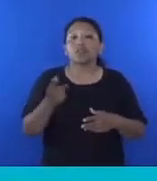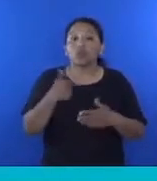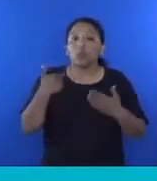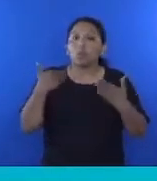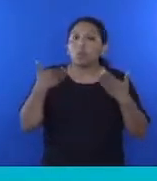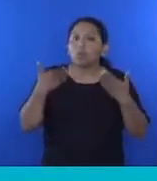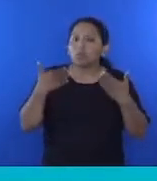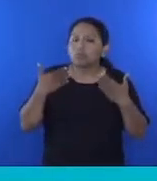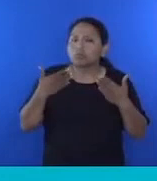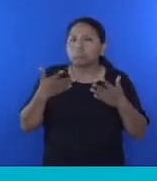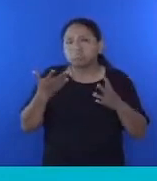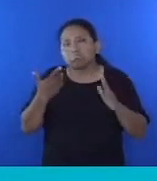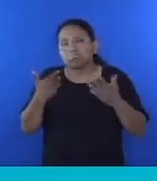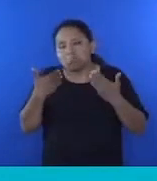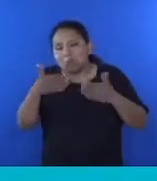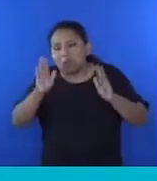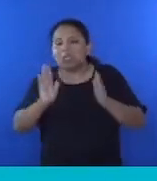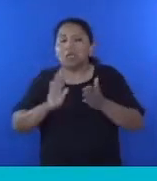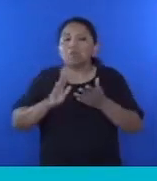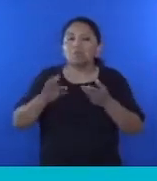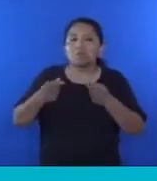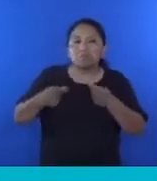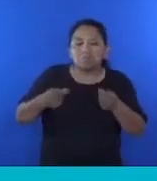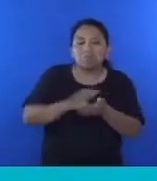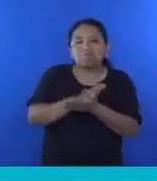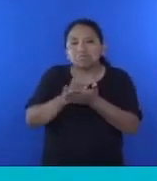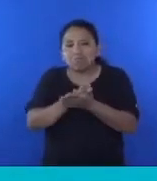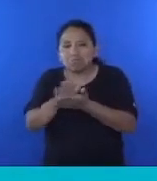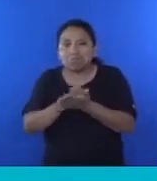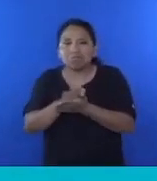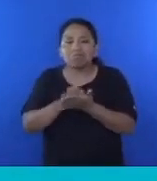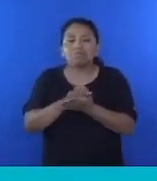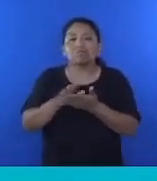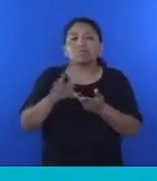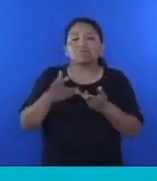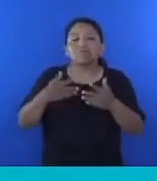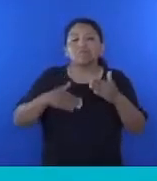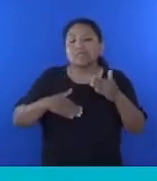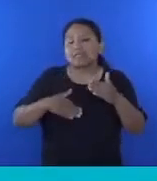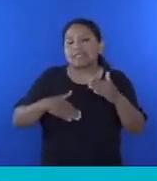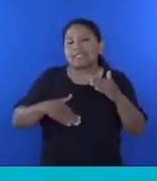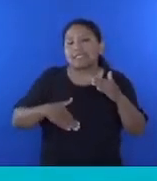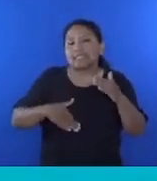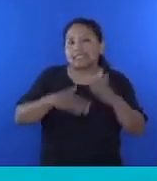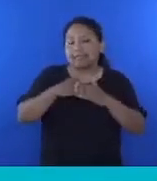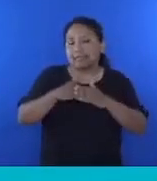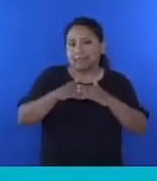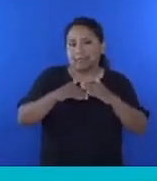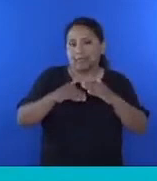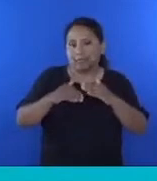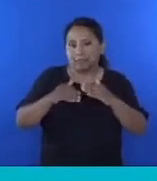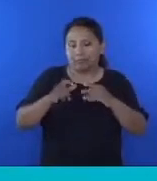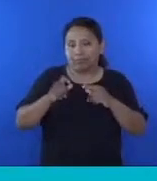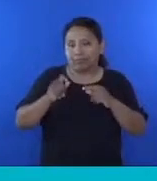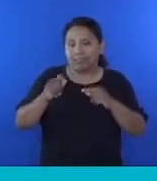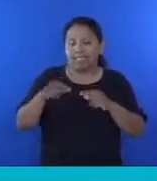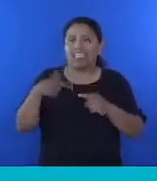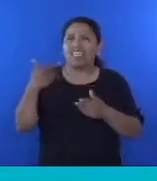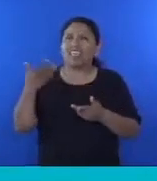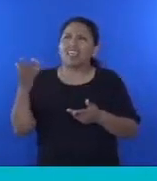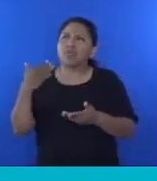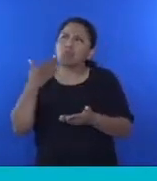podíamos, mediante una negociación, limitar el tope de incremento que proponía el gobernador, que en ese momento era